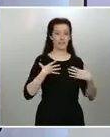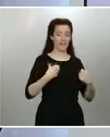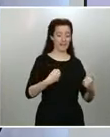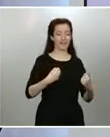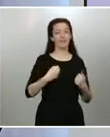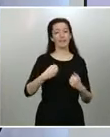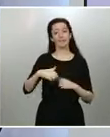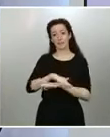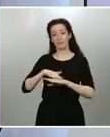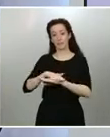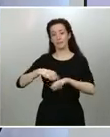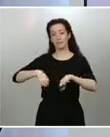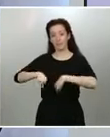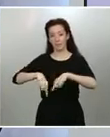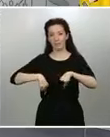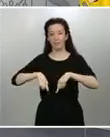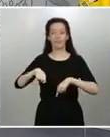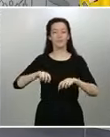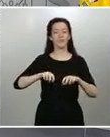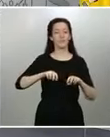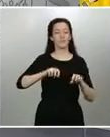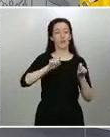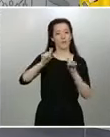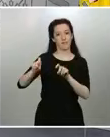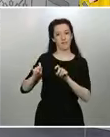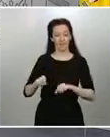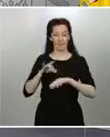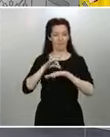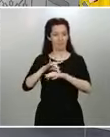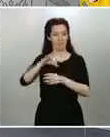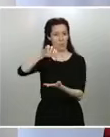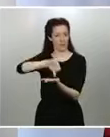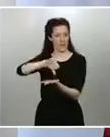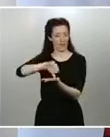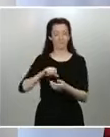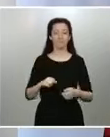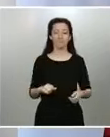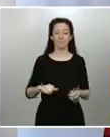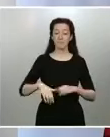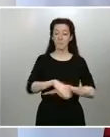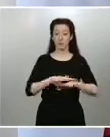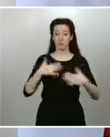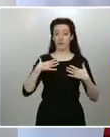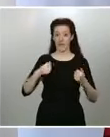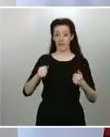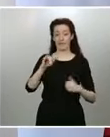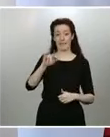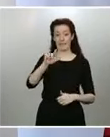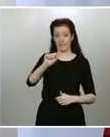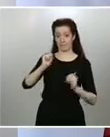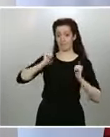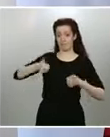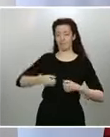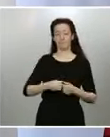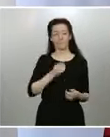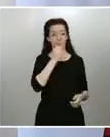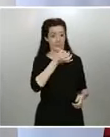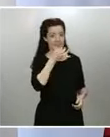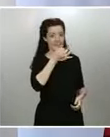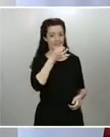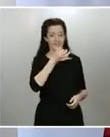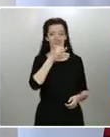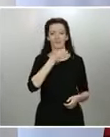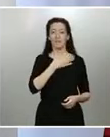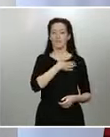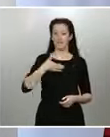movilidad y agenda urbana josé luis ábalos tiene la palabra administra sanidad van a esta red muy buenas tardes quería comentarles tres